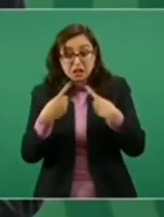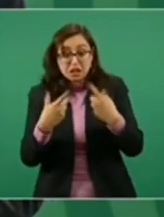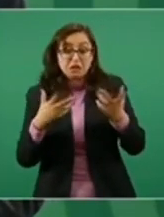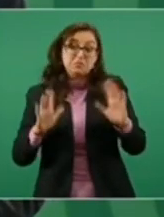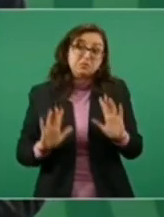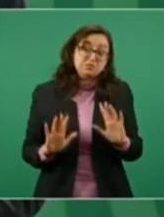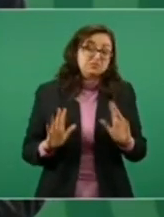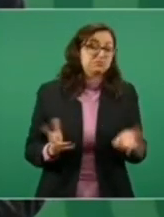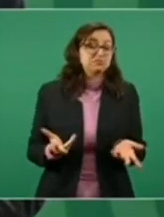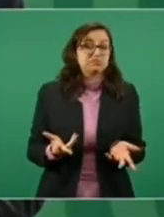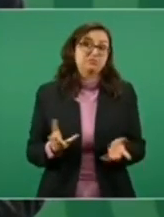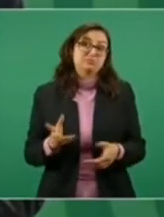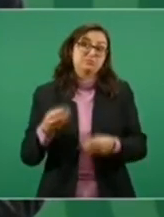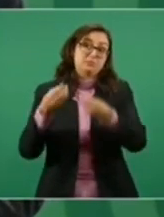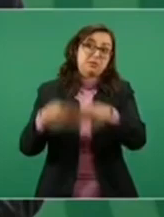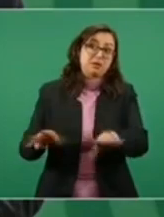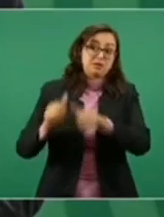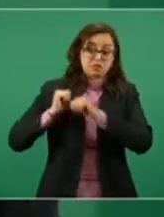Gracias.